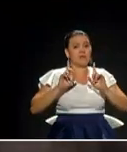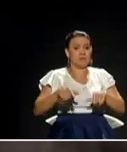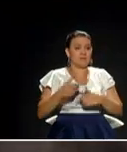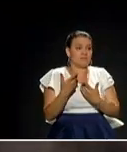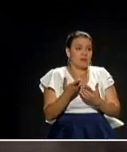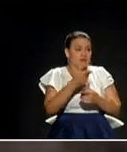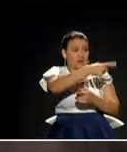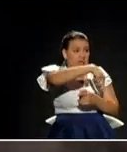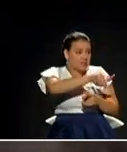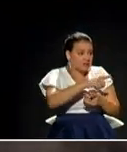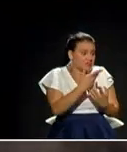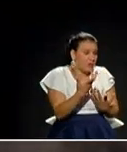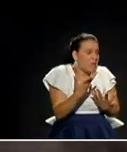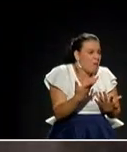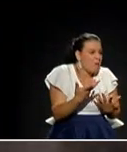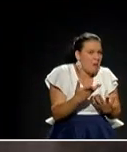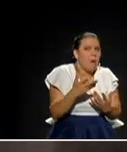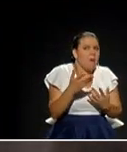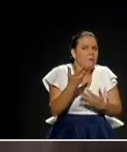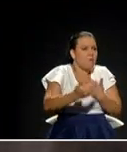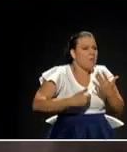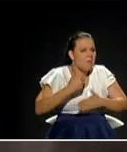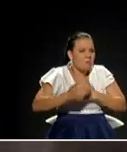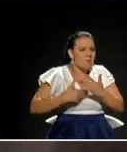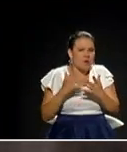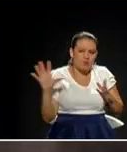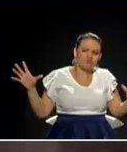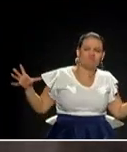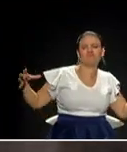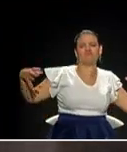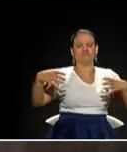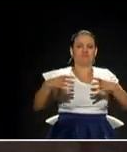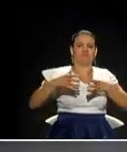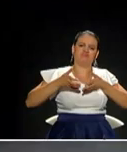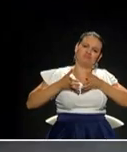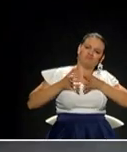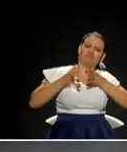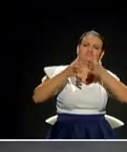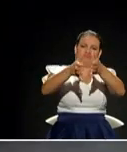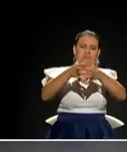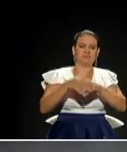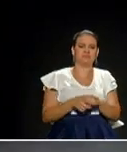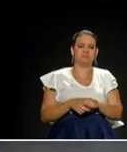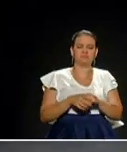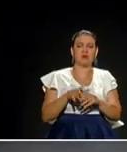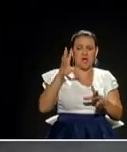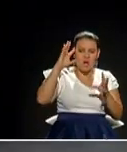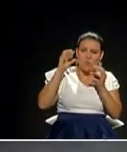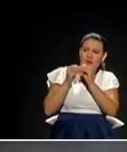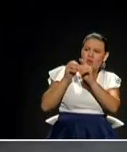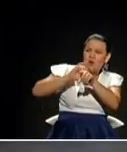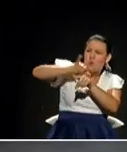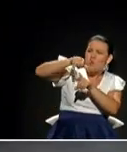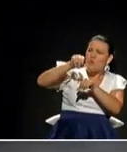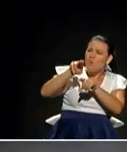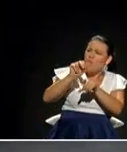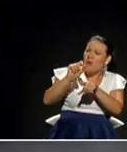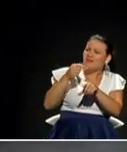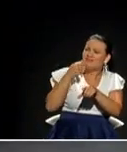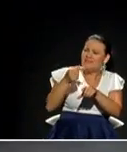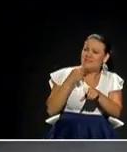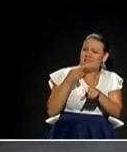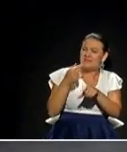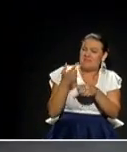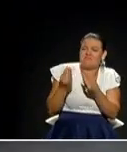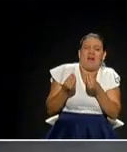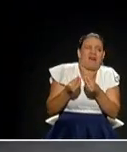piensan y defienden para que entre todos avancemos y lo que dice juanes y yo creo que lo que llegan a veterinarias fortalecerlas creo que la ciudad no puede como la infraestructura